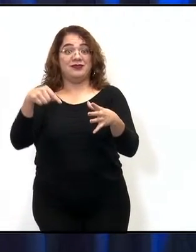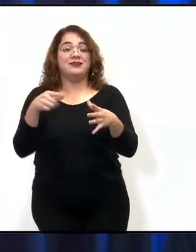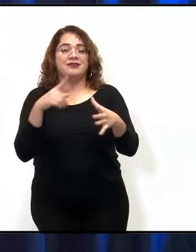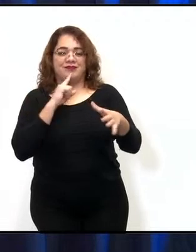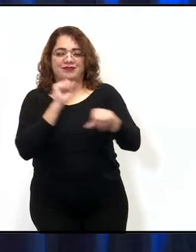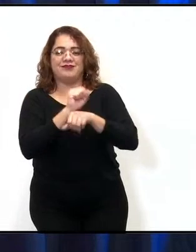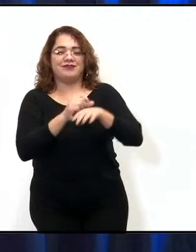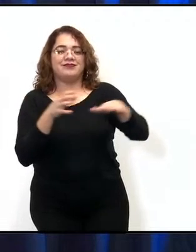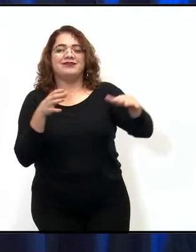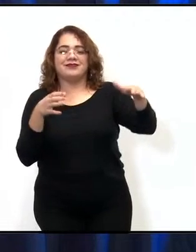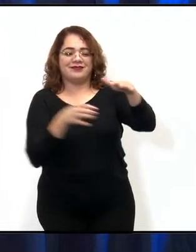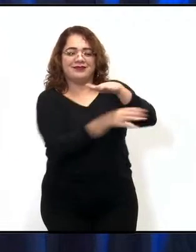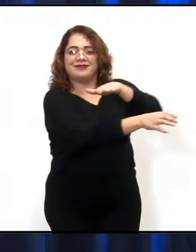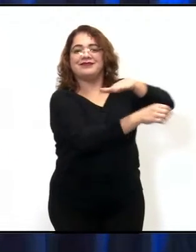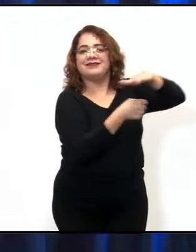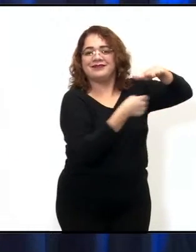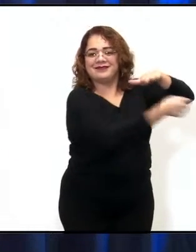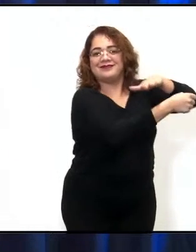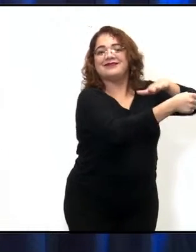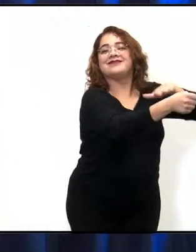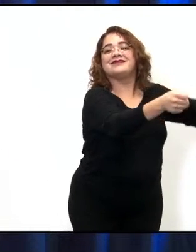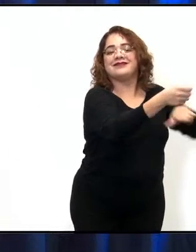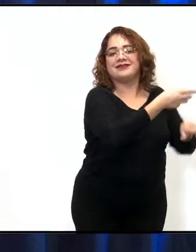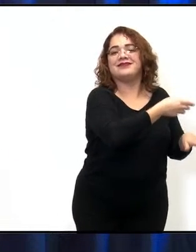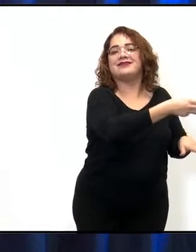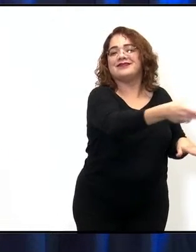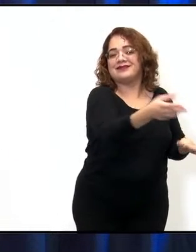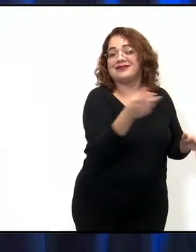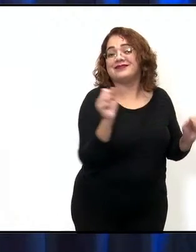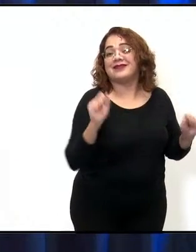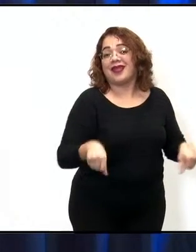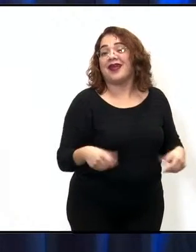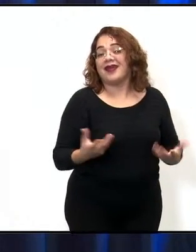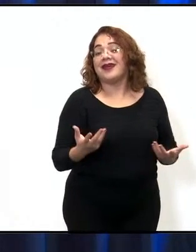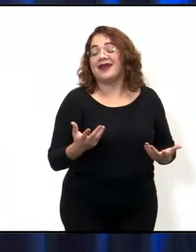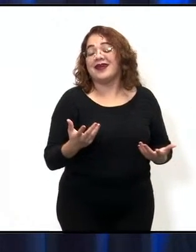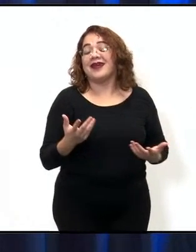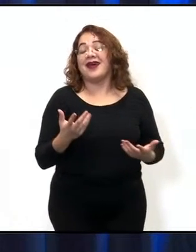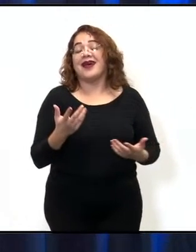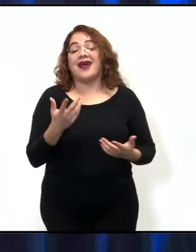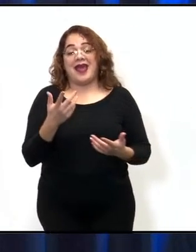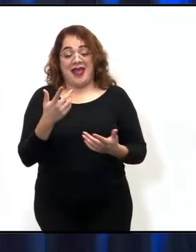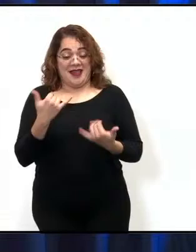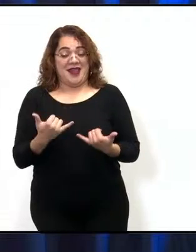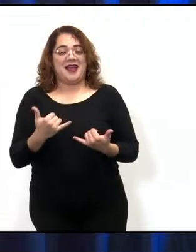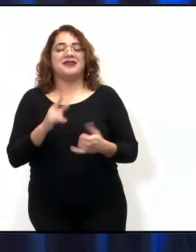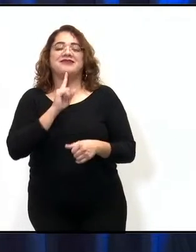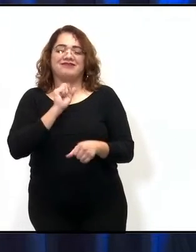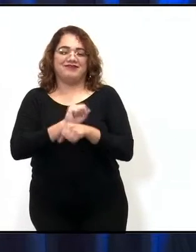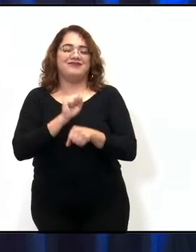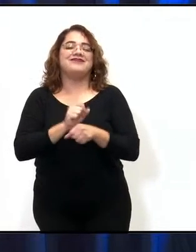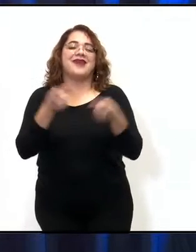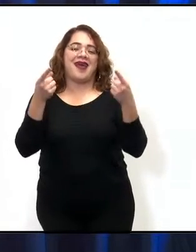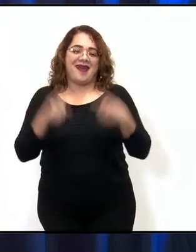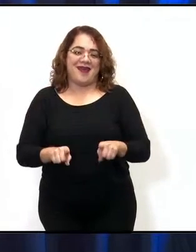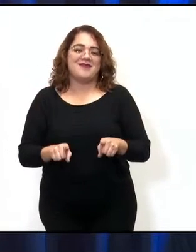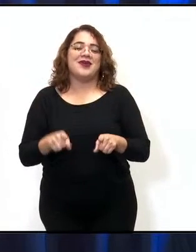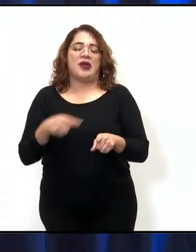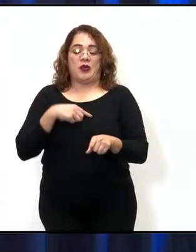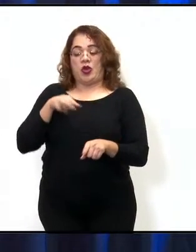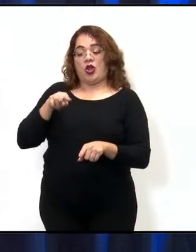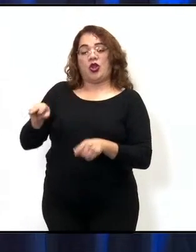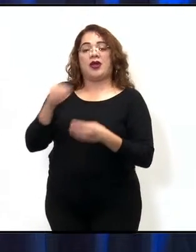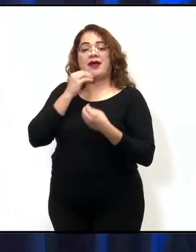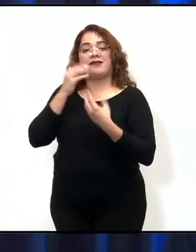gente se reunió para ese fin de semana largo de Acción de Gracias, normalmente toma casi una semana para que